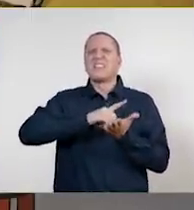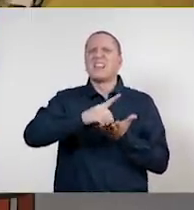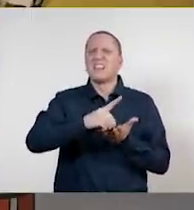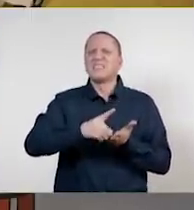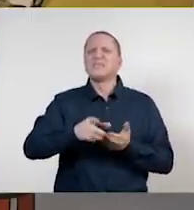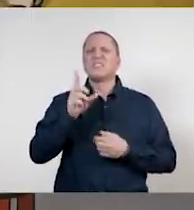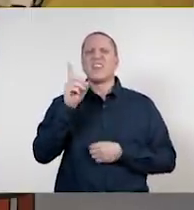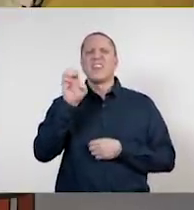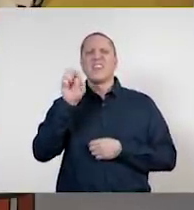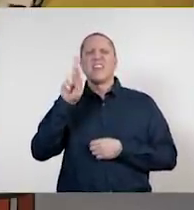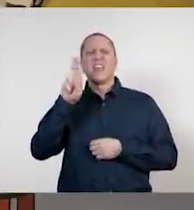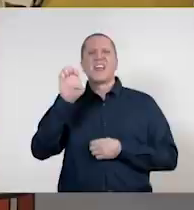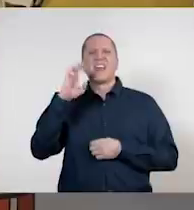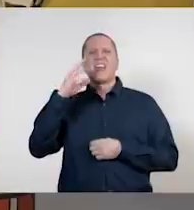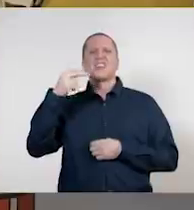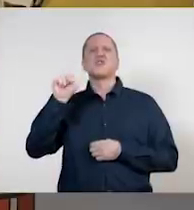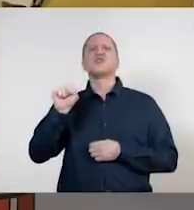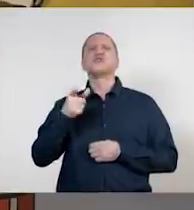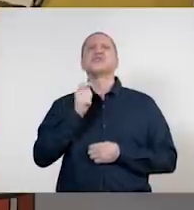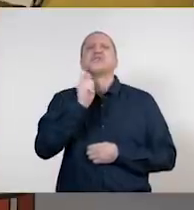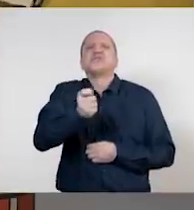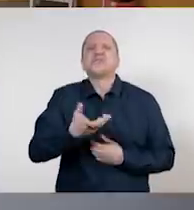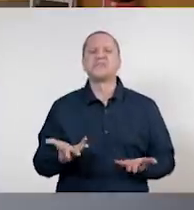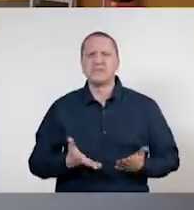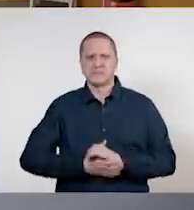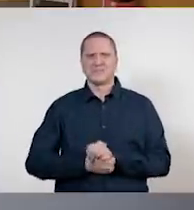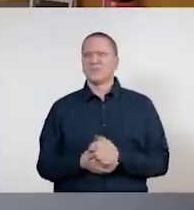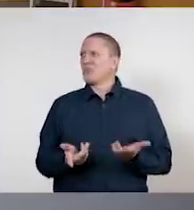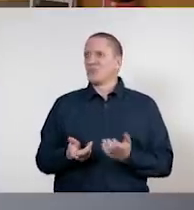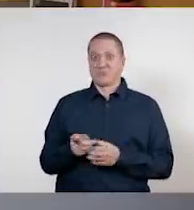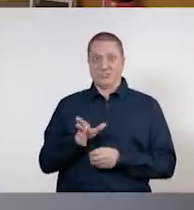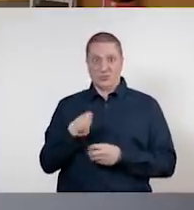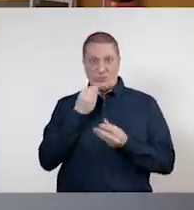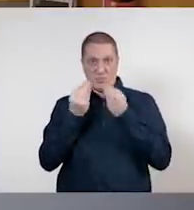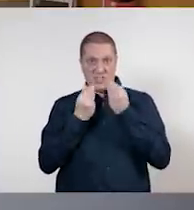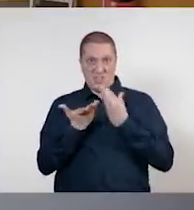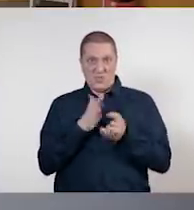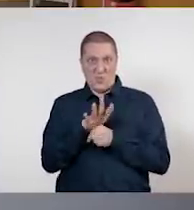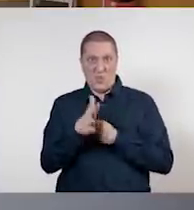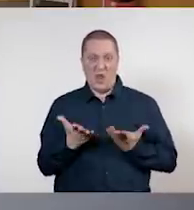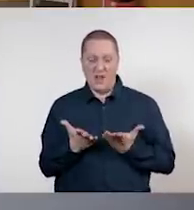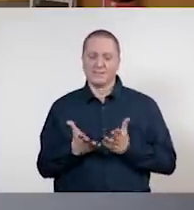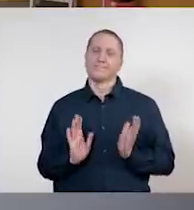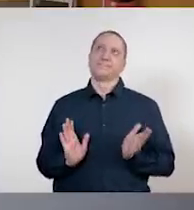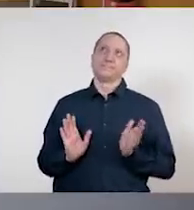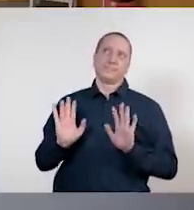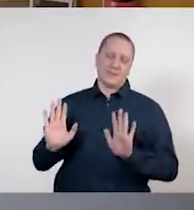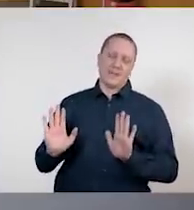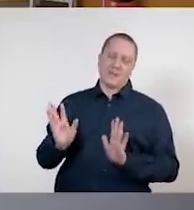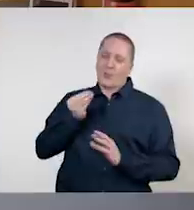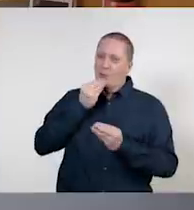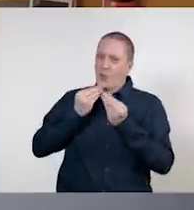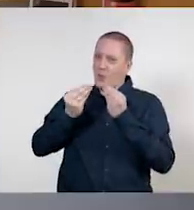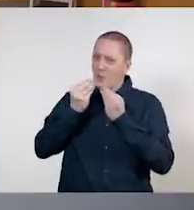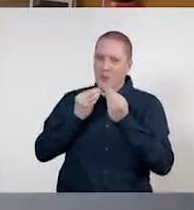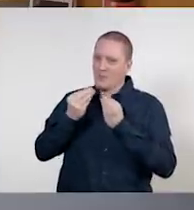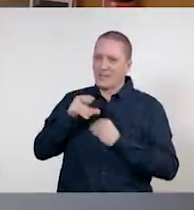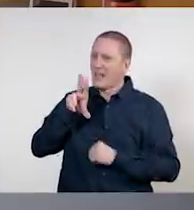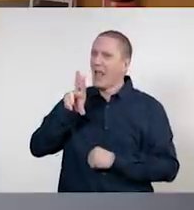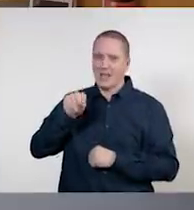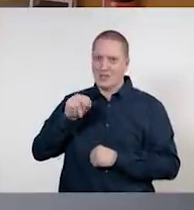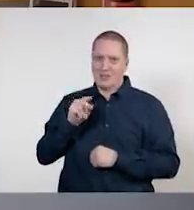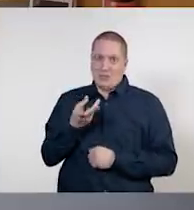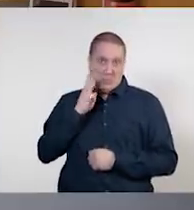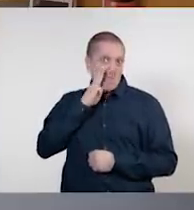son nuestros derechos, no? Exactamente, ¿qué son? ¿Cómo son? ¿O cómo se comen? Bueno, así como, ¿con qué se comen, Coral?